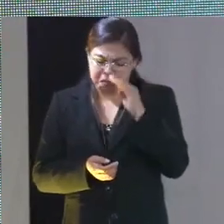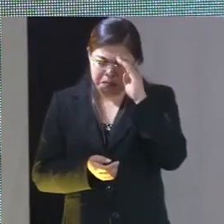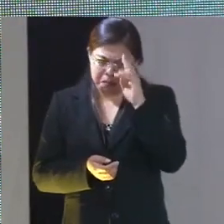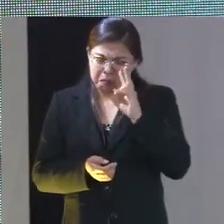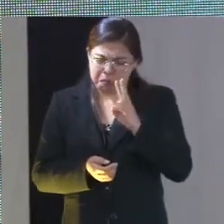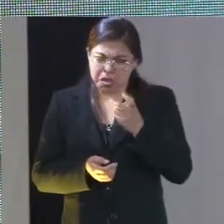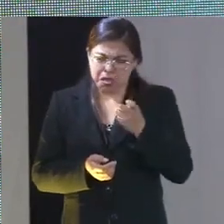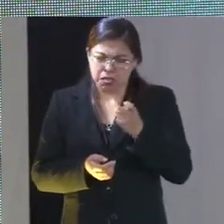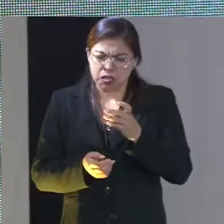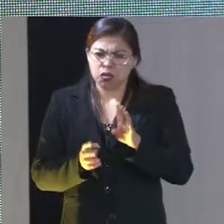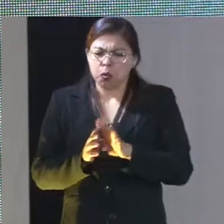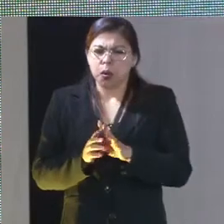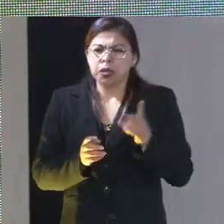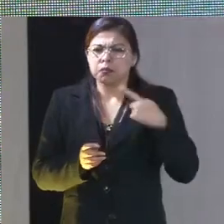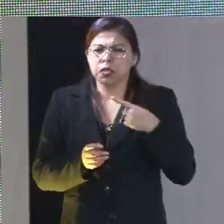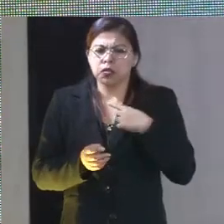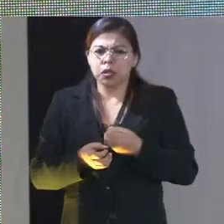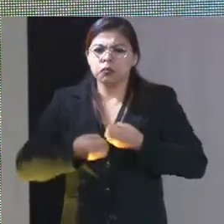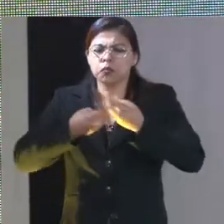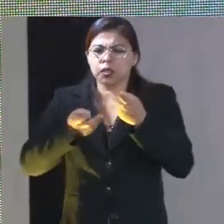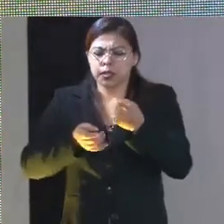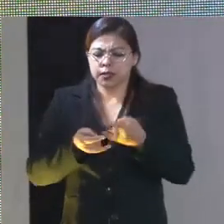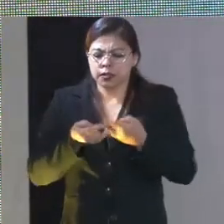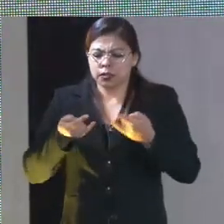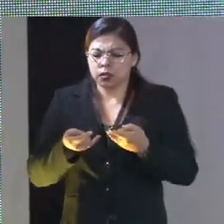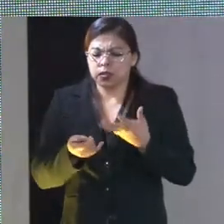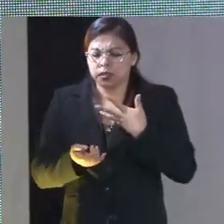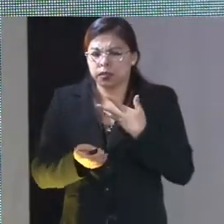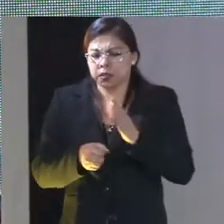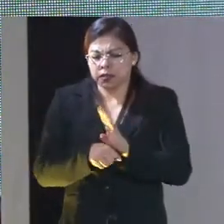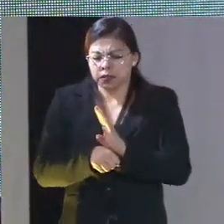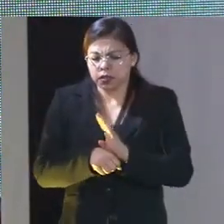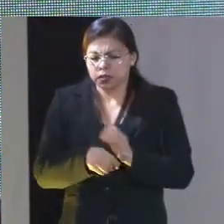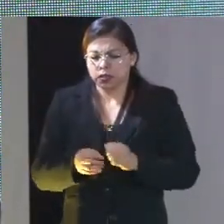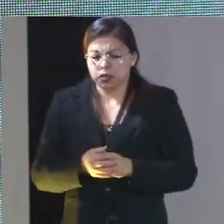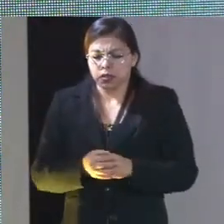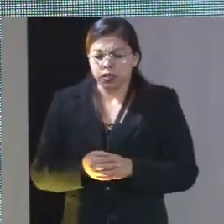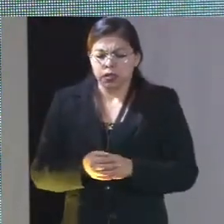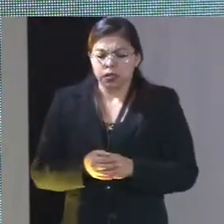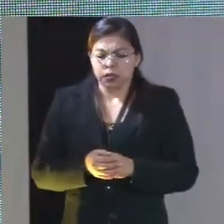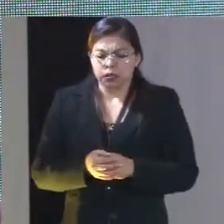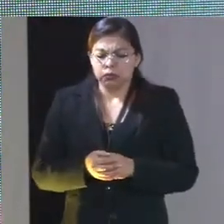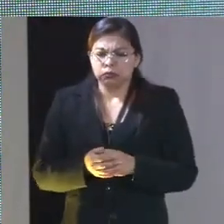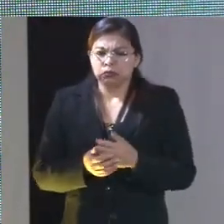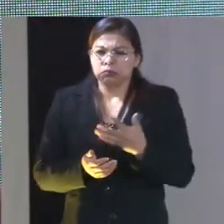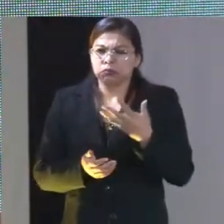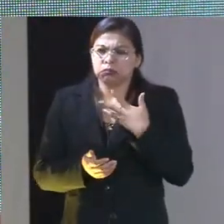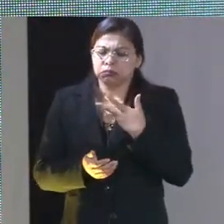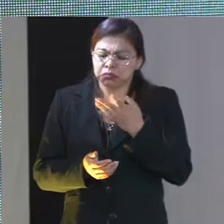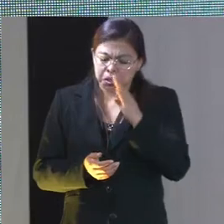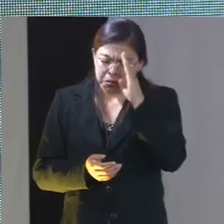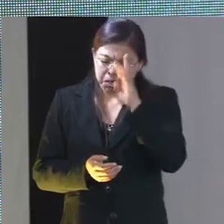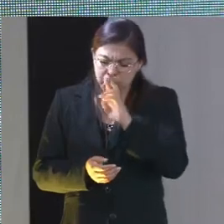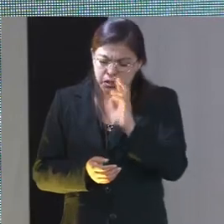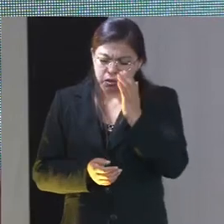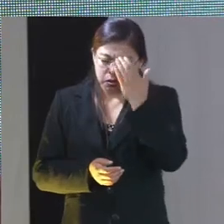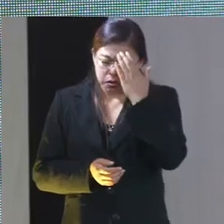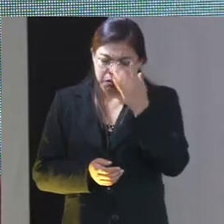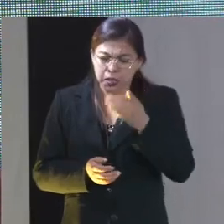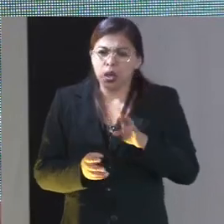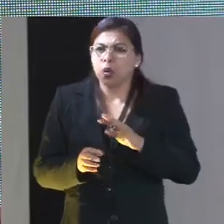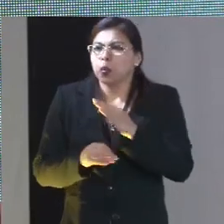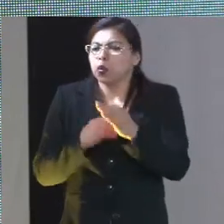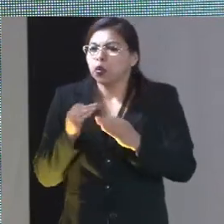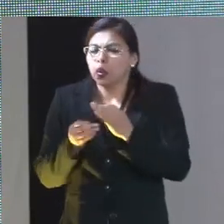las fuentes, que sin embargo, a mi juicio, es algo que podríamos platicar y discutir, debería completarse con el reconocimiento de que, como